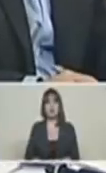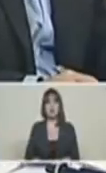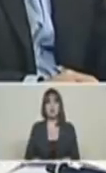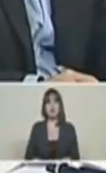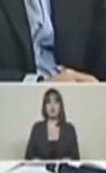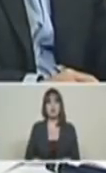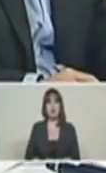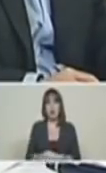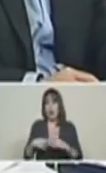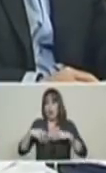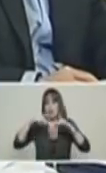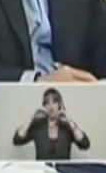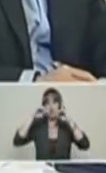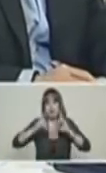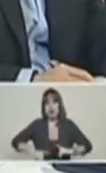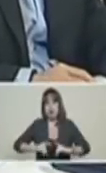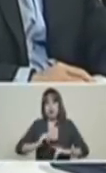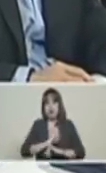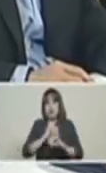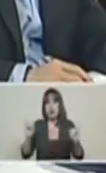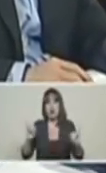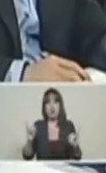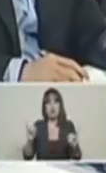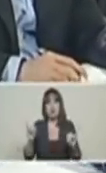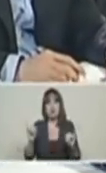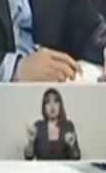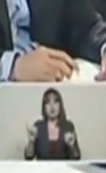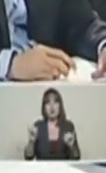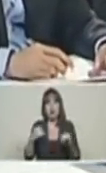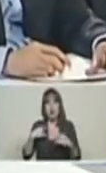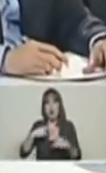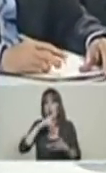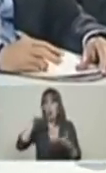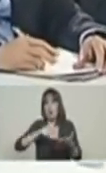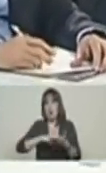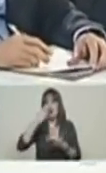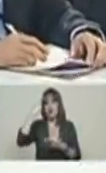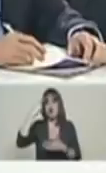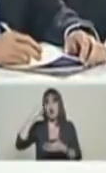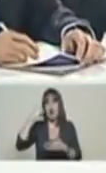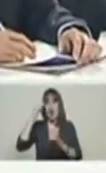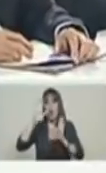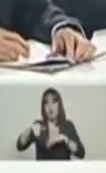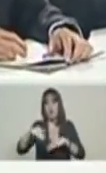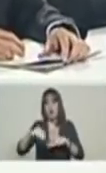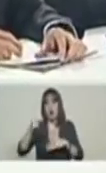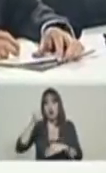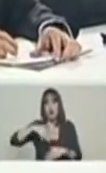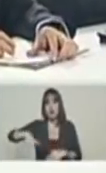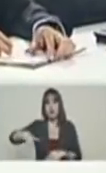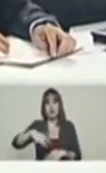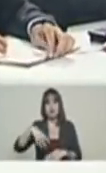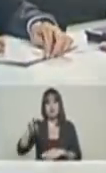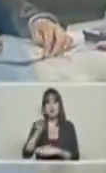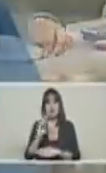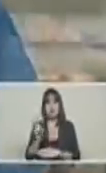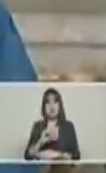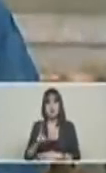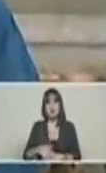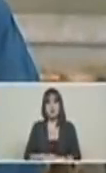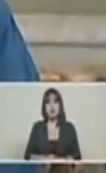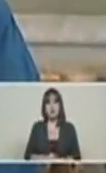Estoy decidido. Absoluta y totalmente, y sé que tengo el apoyo del pueblo venezolano que quiere ver los nuevos precios y el nuevo